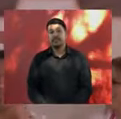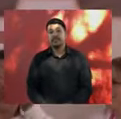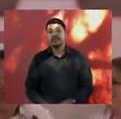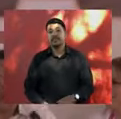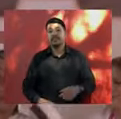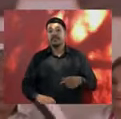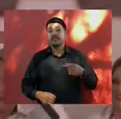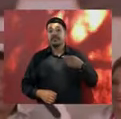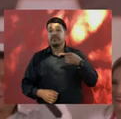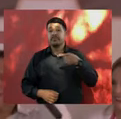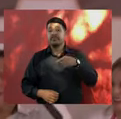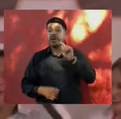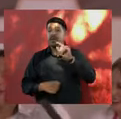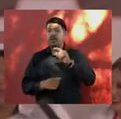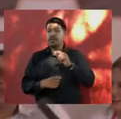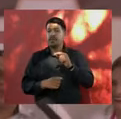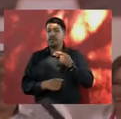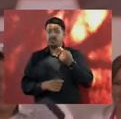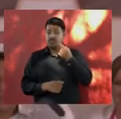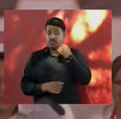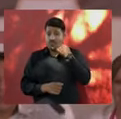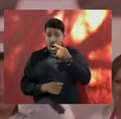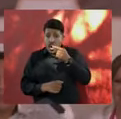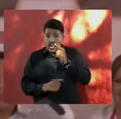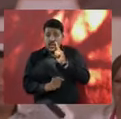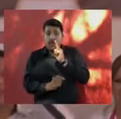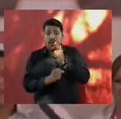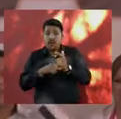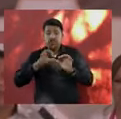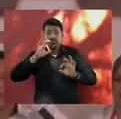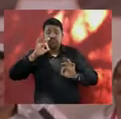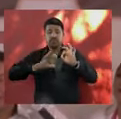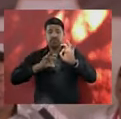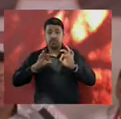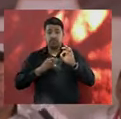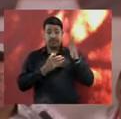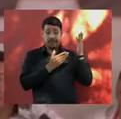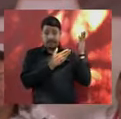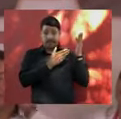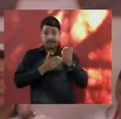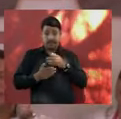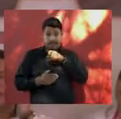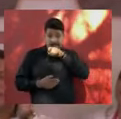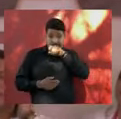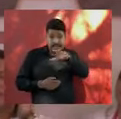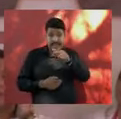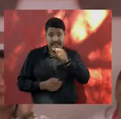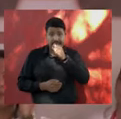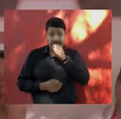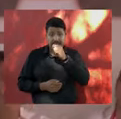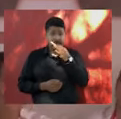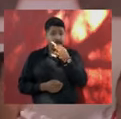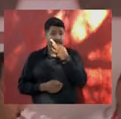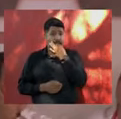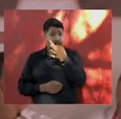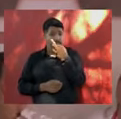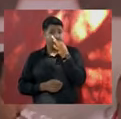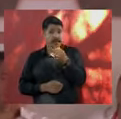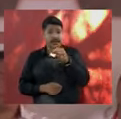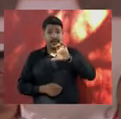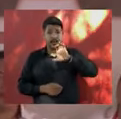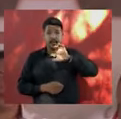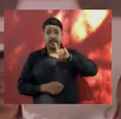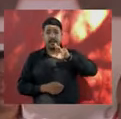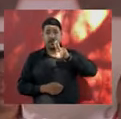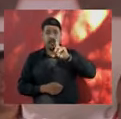acabo de ver una encuesta antes de llegar a Jalisco y les voy a decir algo. Claudia Delgadillo